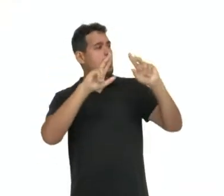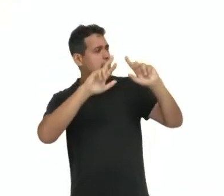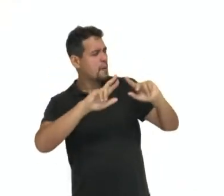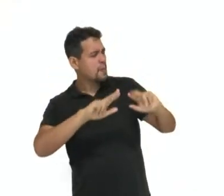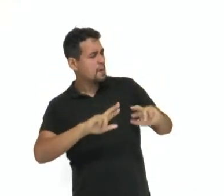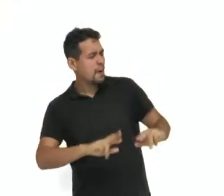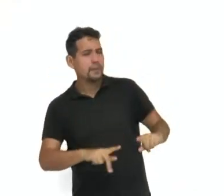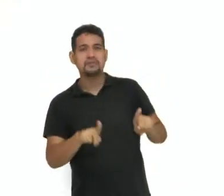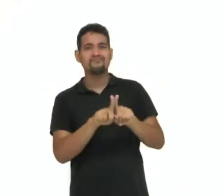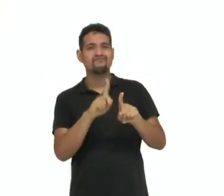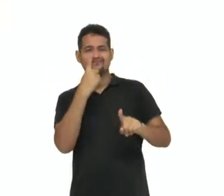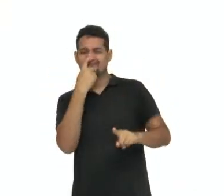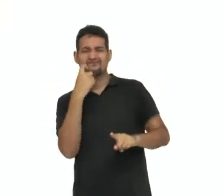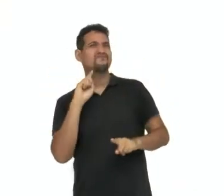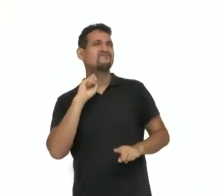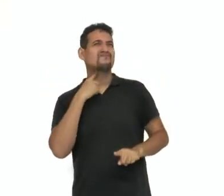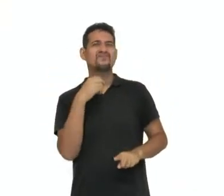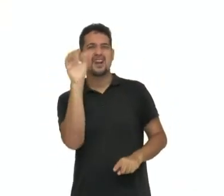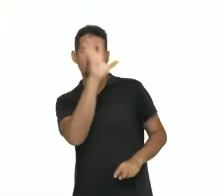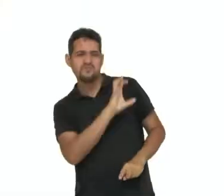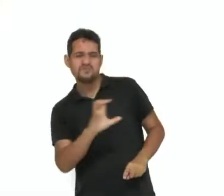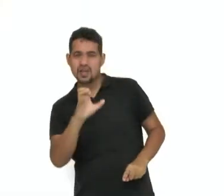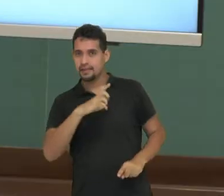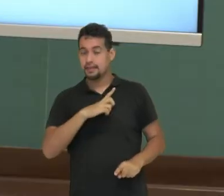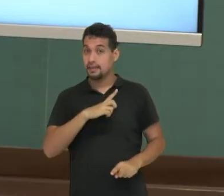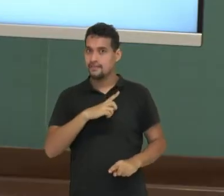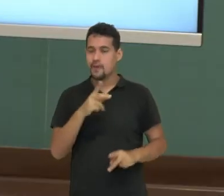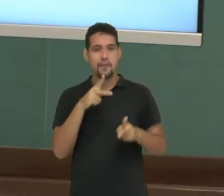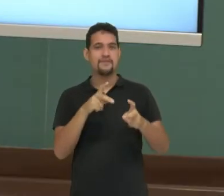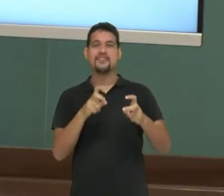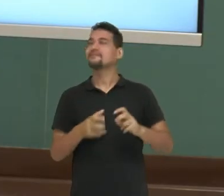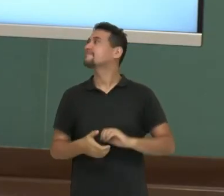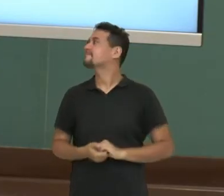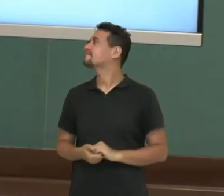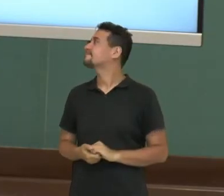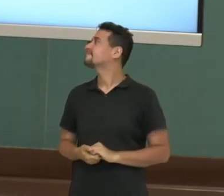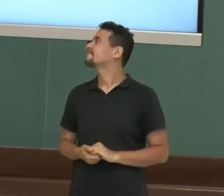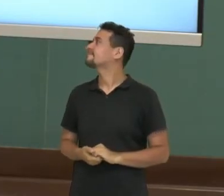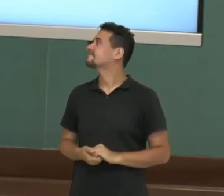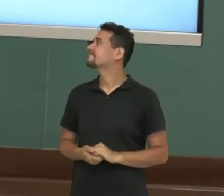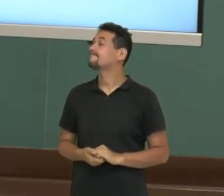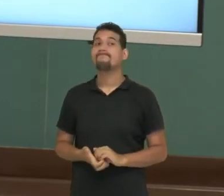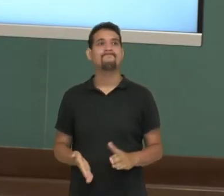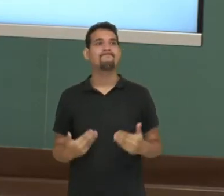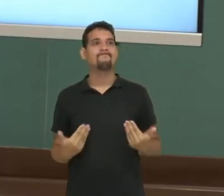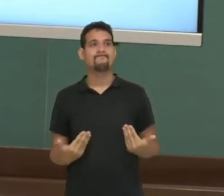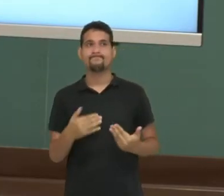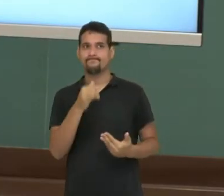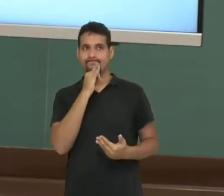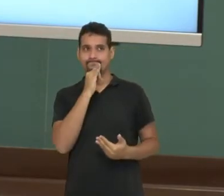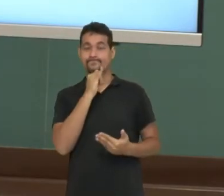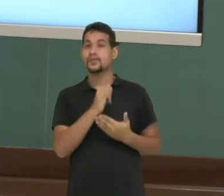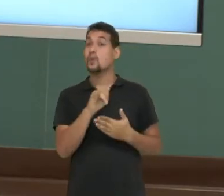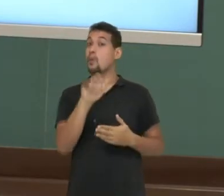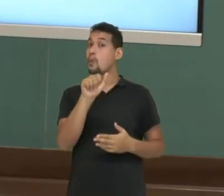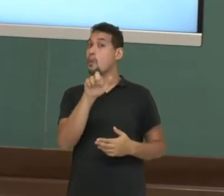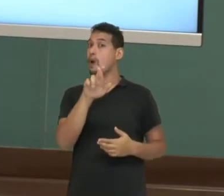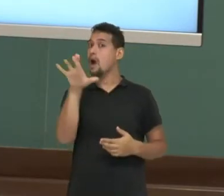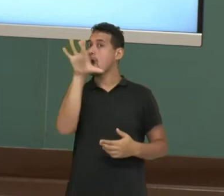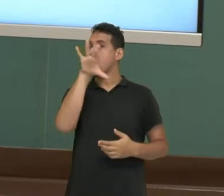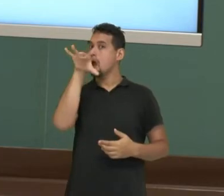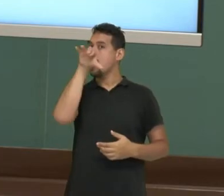de contaminación ambiental? Vamos a ver. En el aire, guar, en